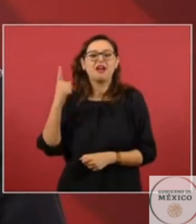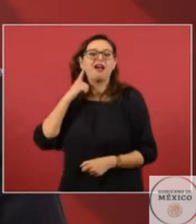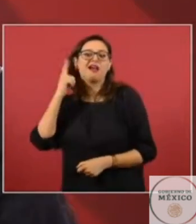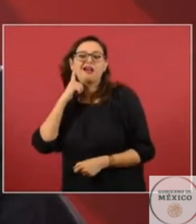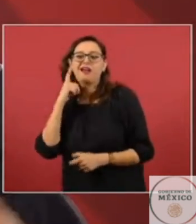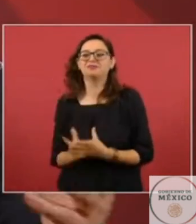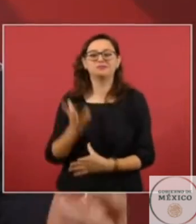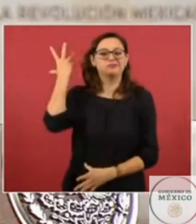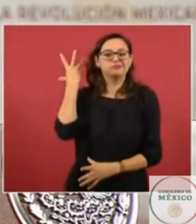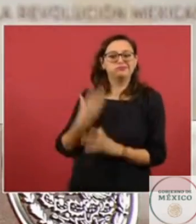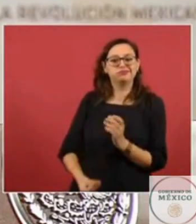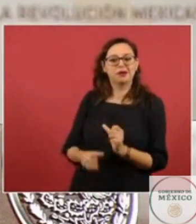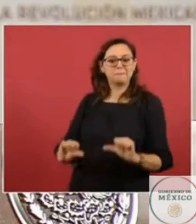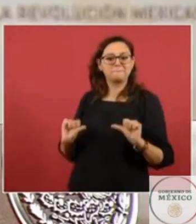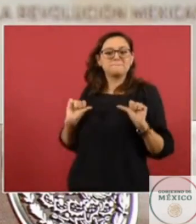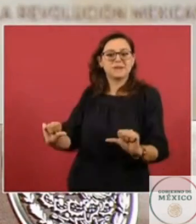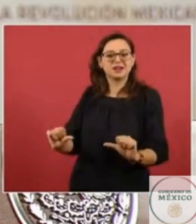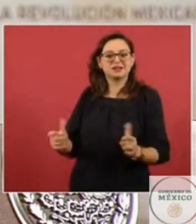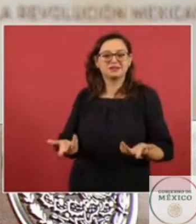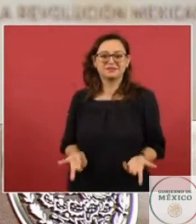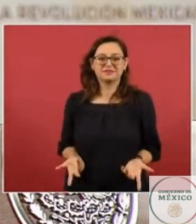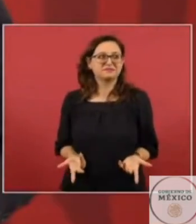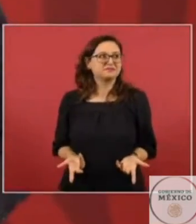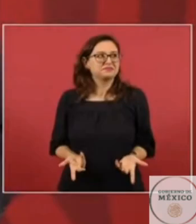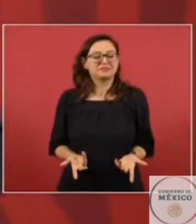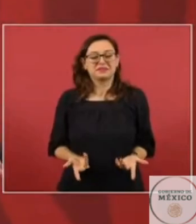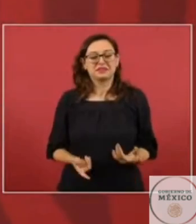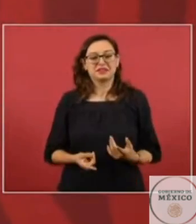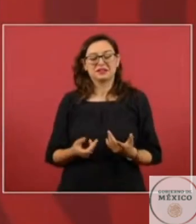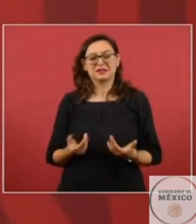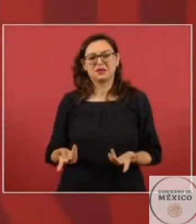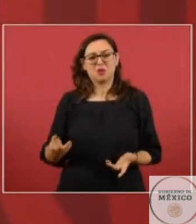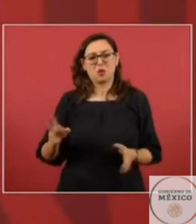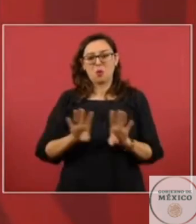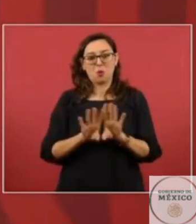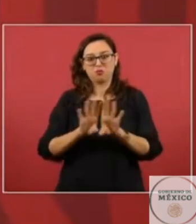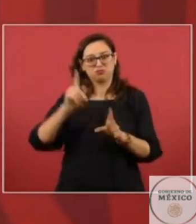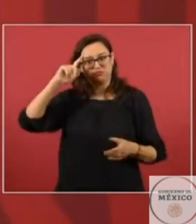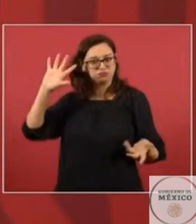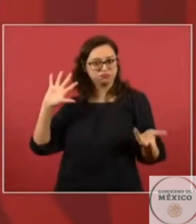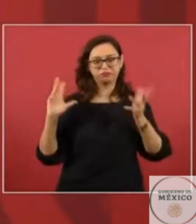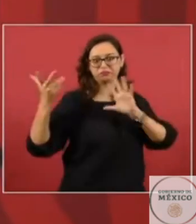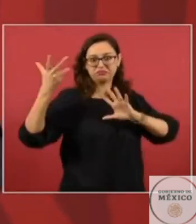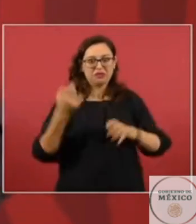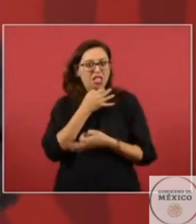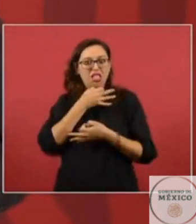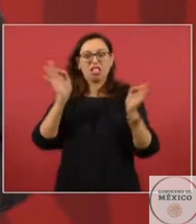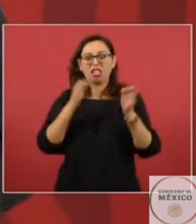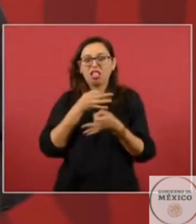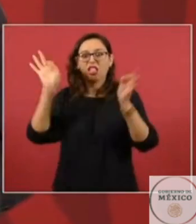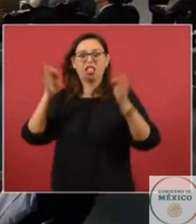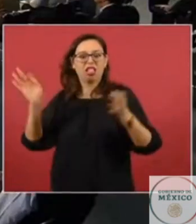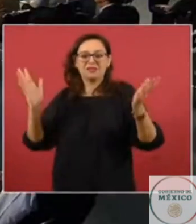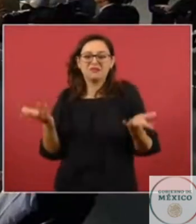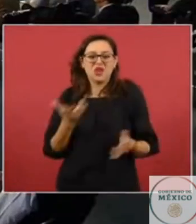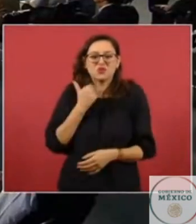que puede haber o que puede no, porque mis funciones no son discutir esos